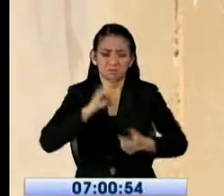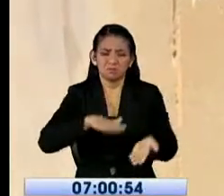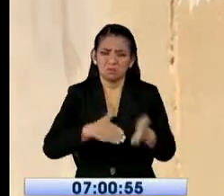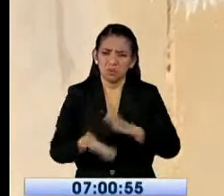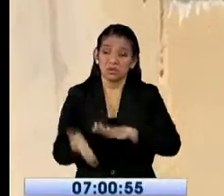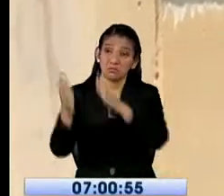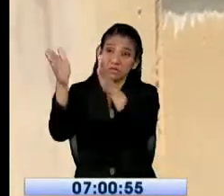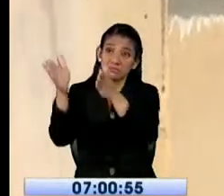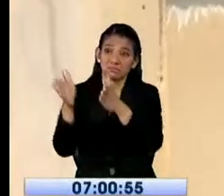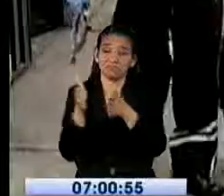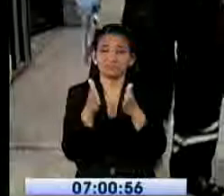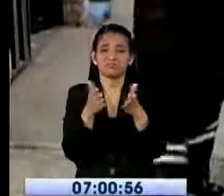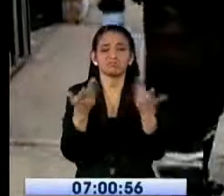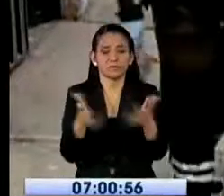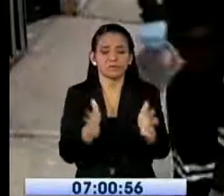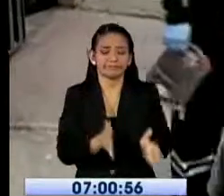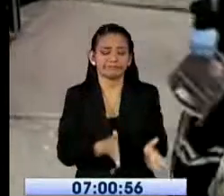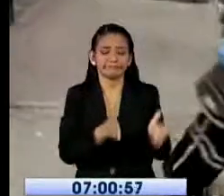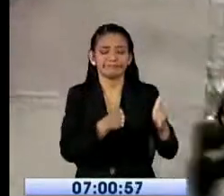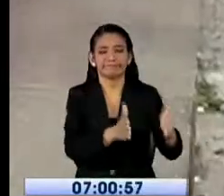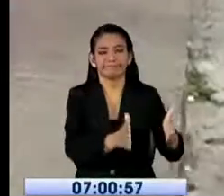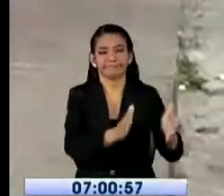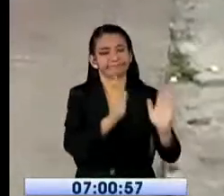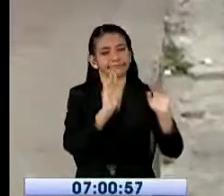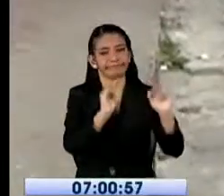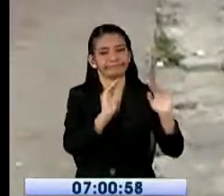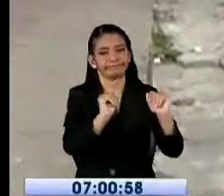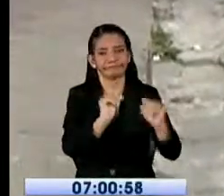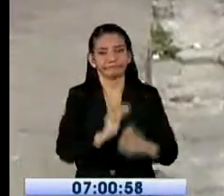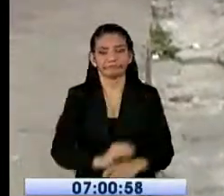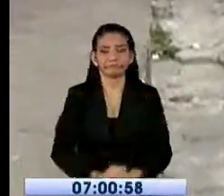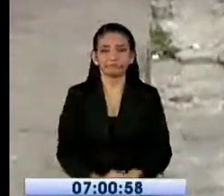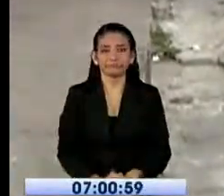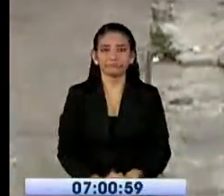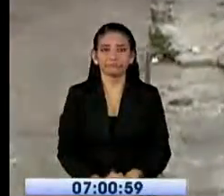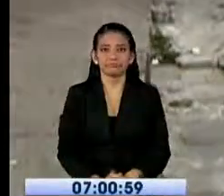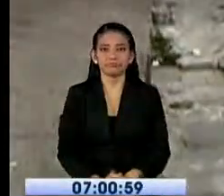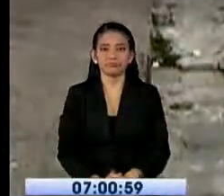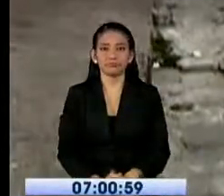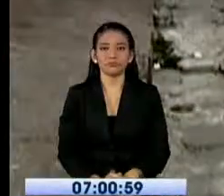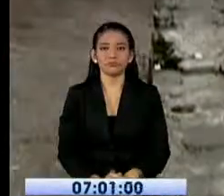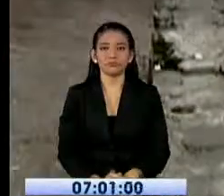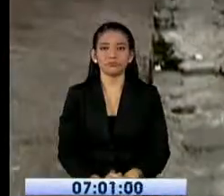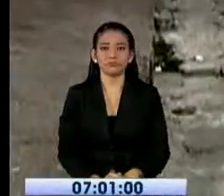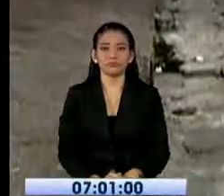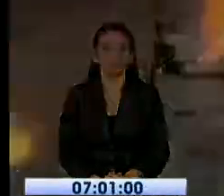cuerpo y dejarlo en su última morada. En Quito, informó Iván Casamen.